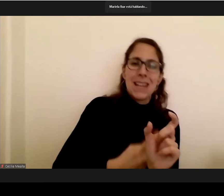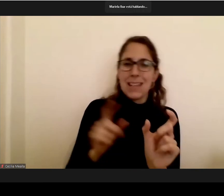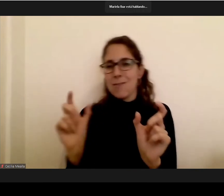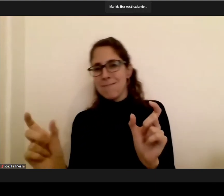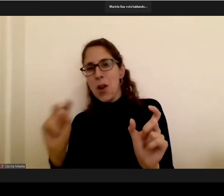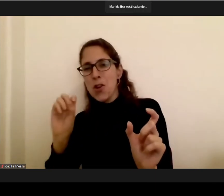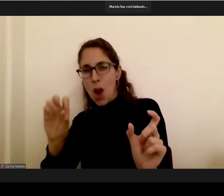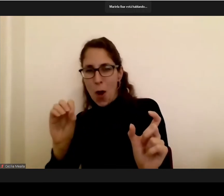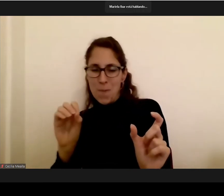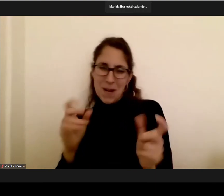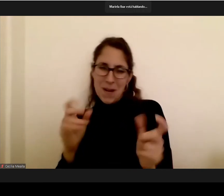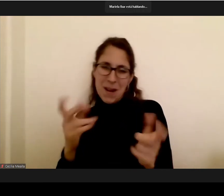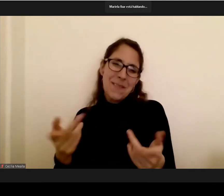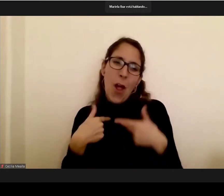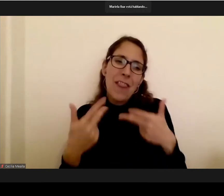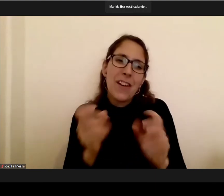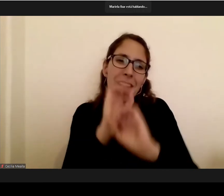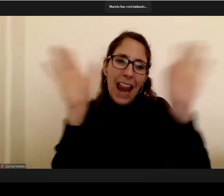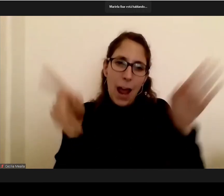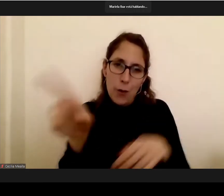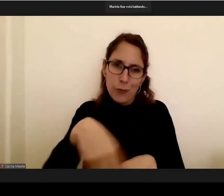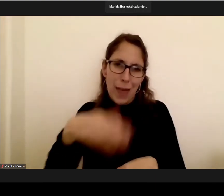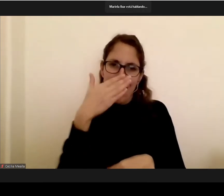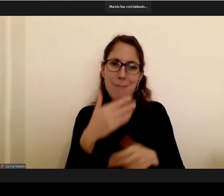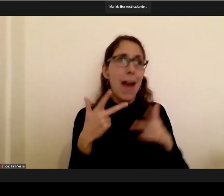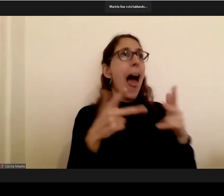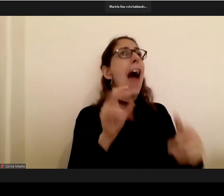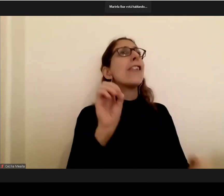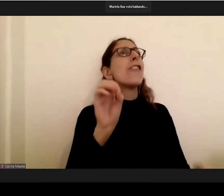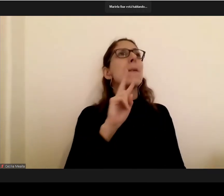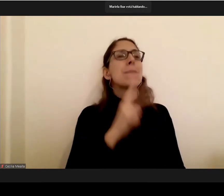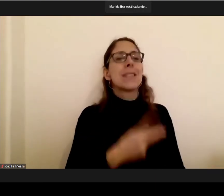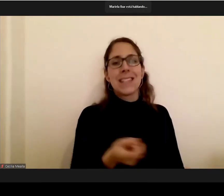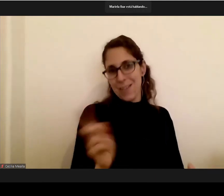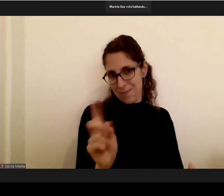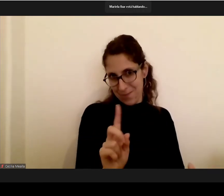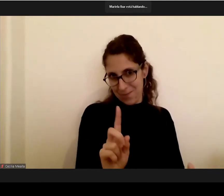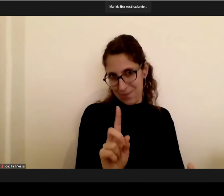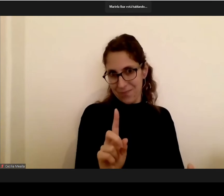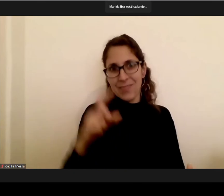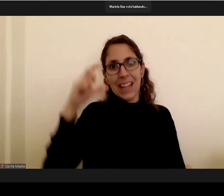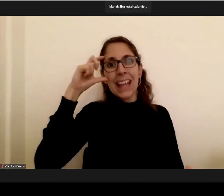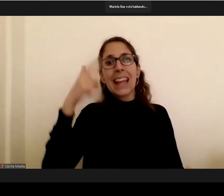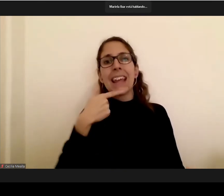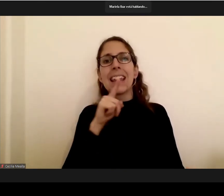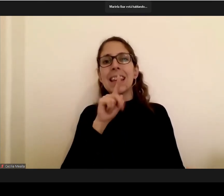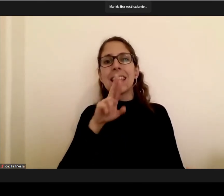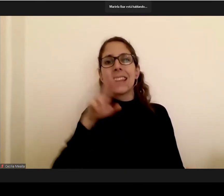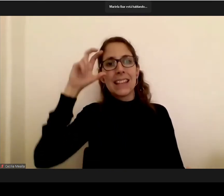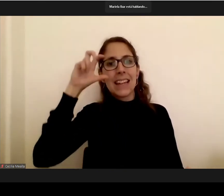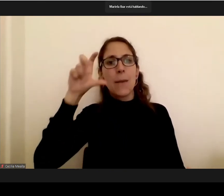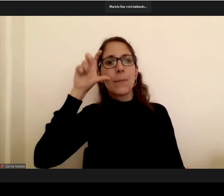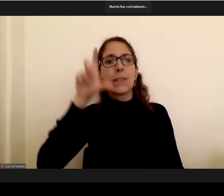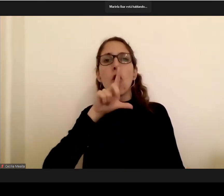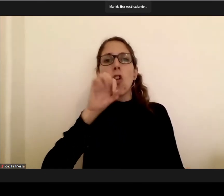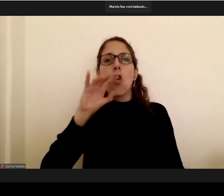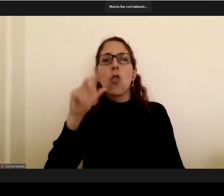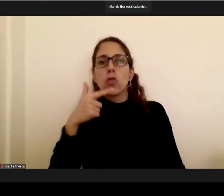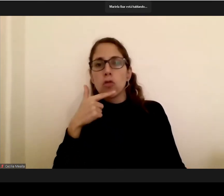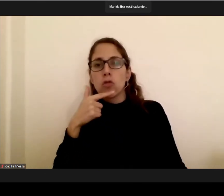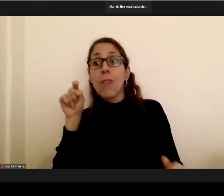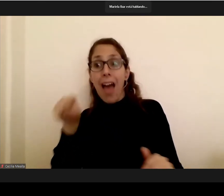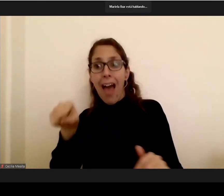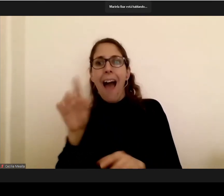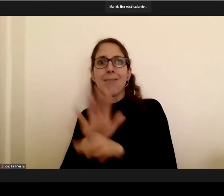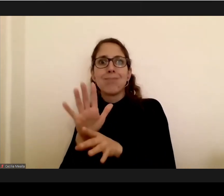para que ustedes lo entiendan yo se los digo así. Cuando hablamos de Streptococcus, hablamos del género Streptococcus y Pneumoniae sería la